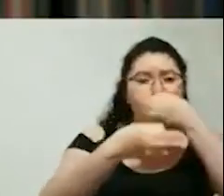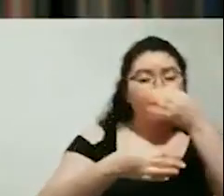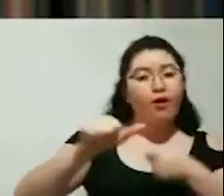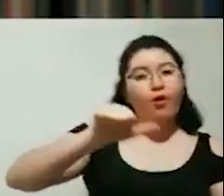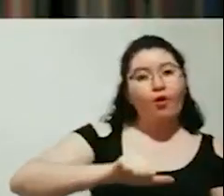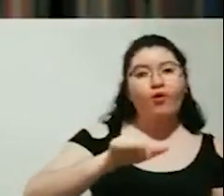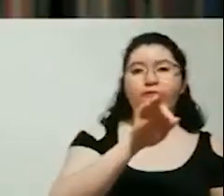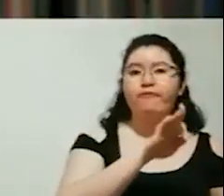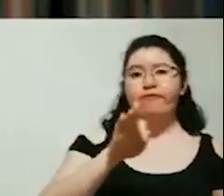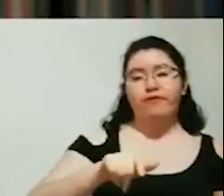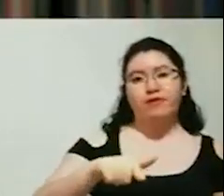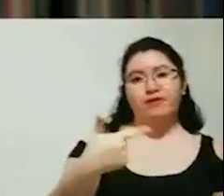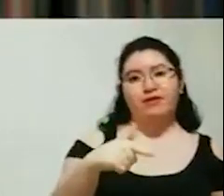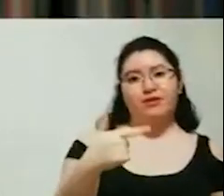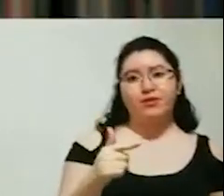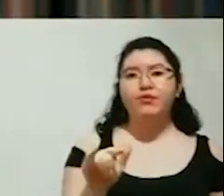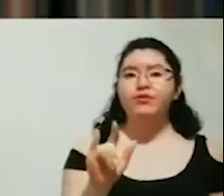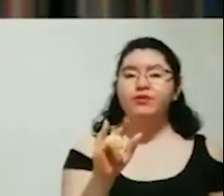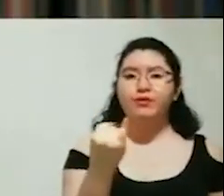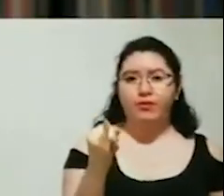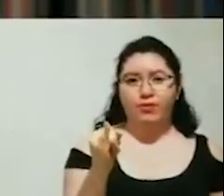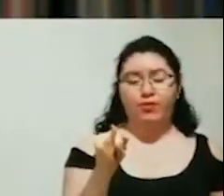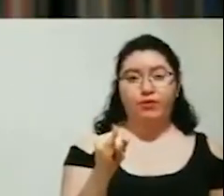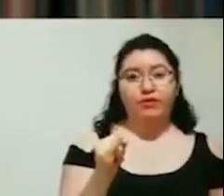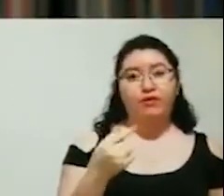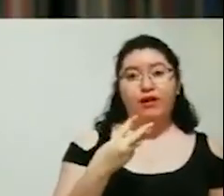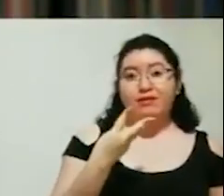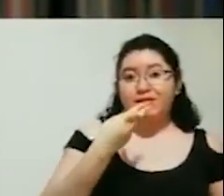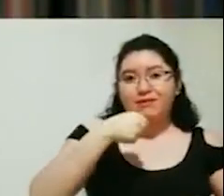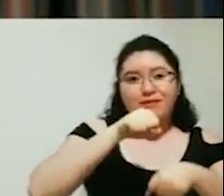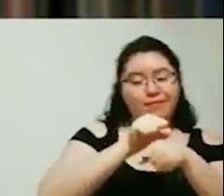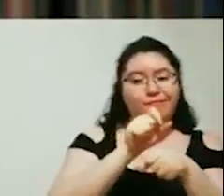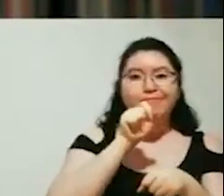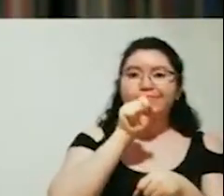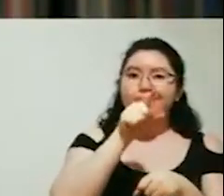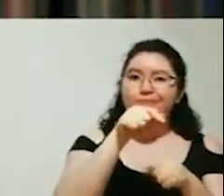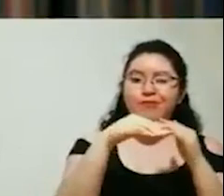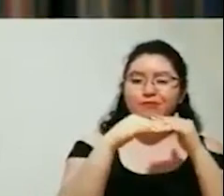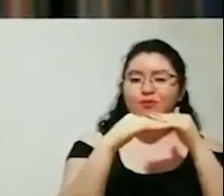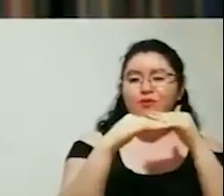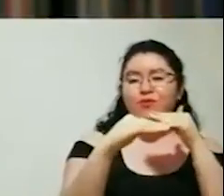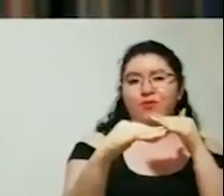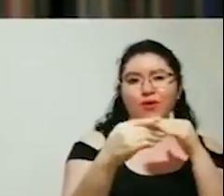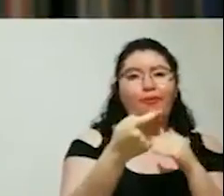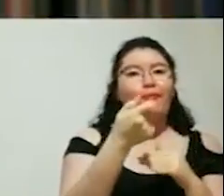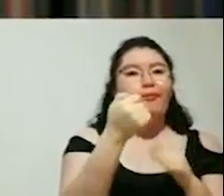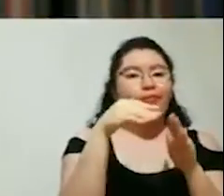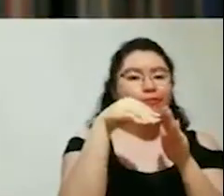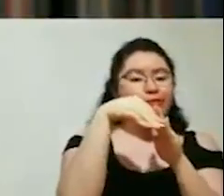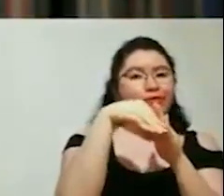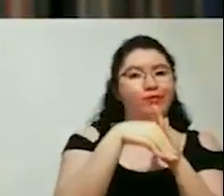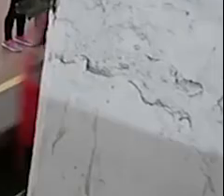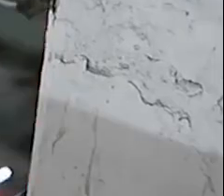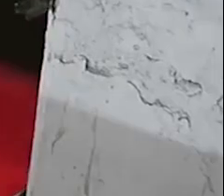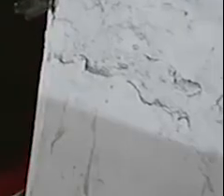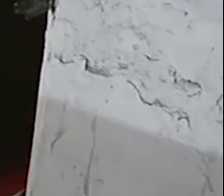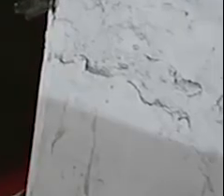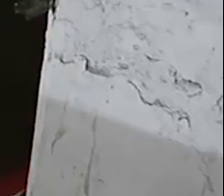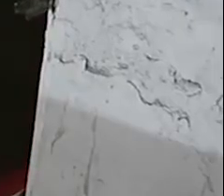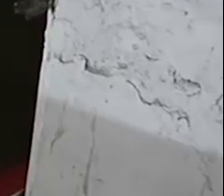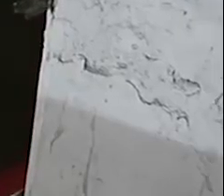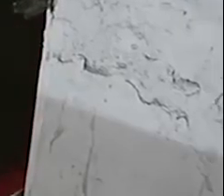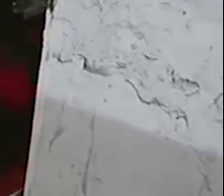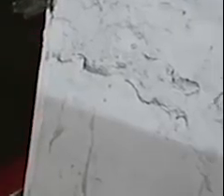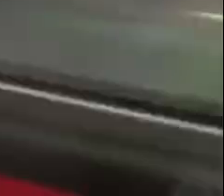tras el anuncio de la jefa de gobierno o claudia sheinbaum sobre el inicio de la transición a semáforo naranja en la ciudad de mexico hoy miércoles reabre en algunas estaciones